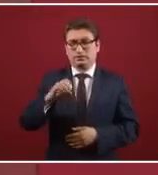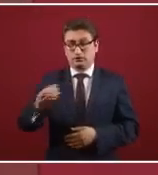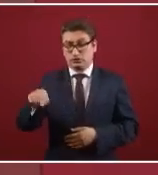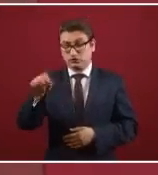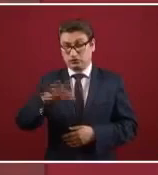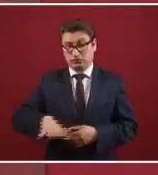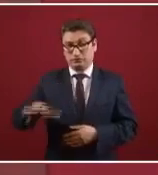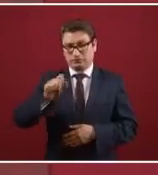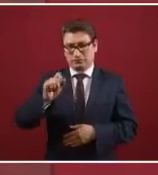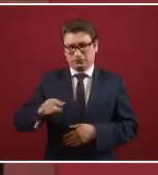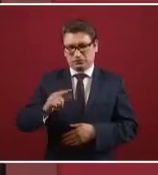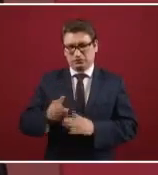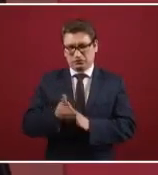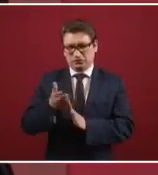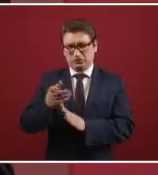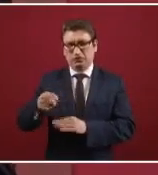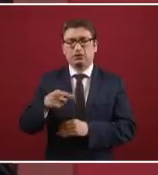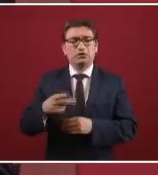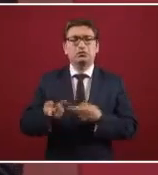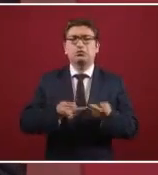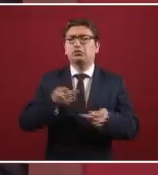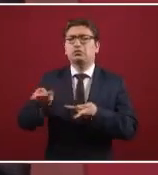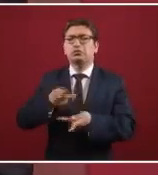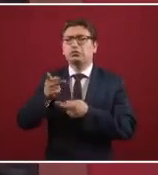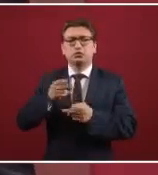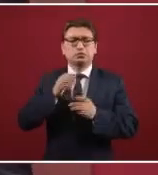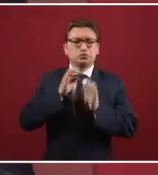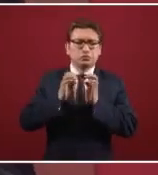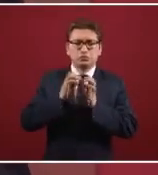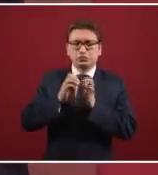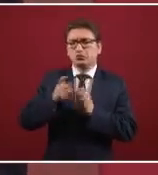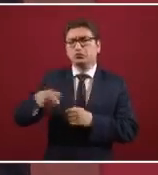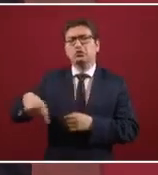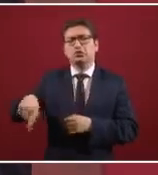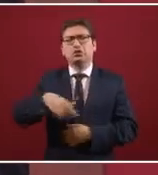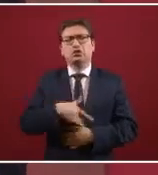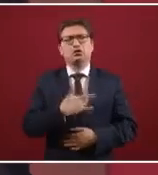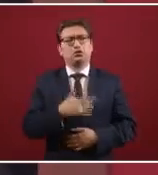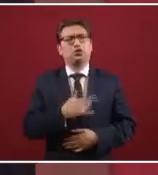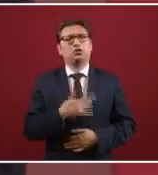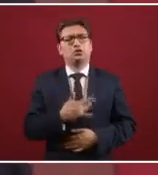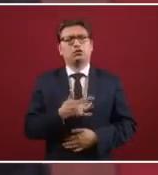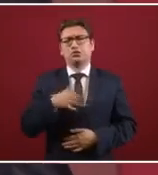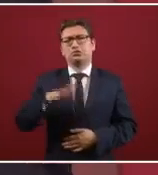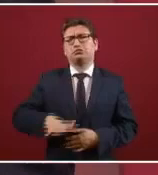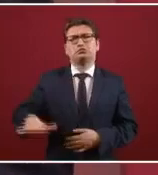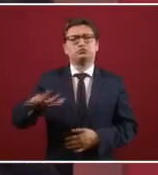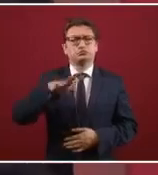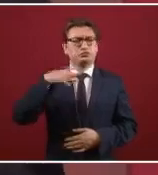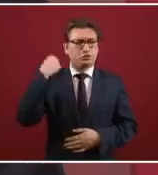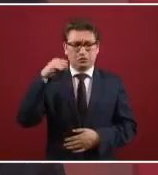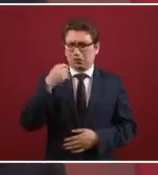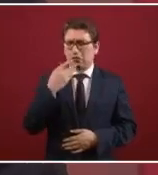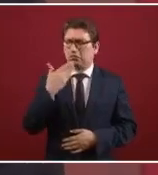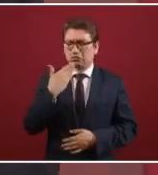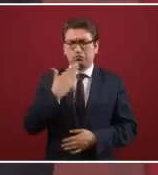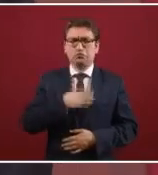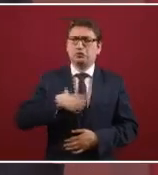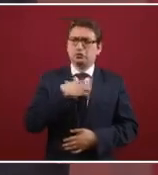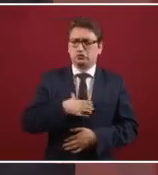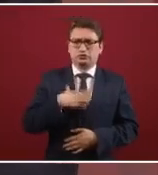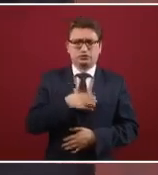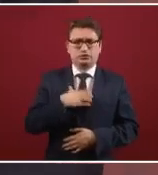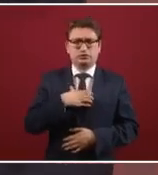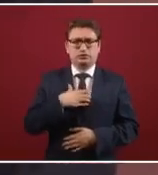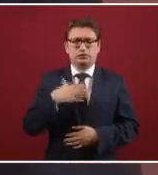va ah construir la refinería y en todo tabasco la gente está muy contenta desde